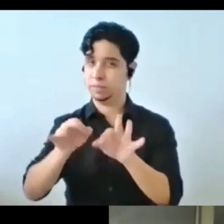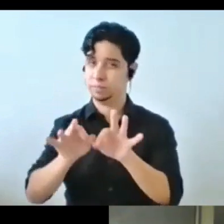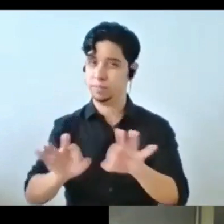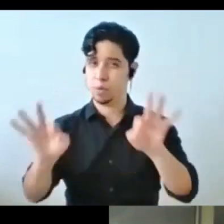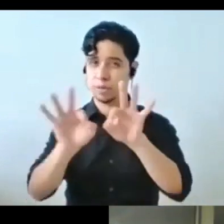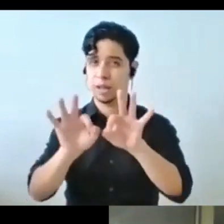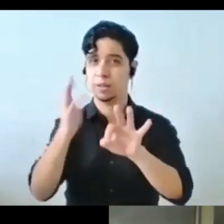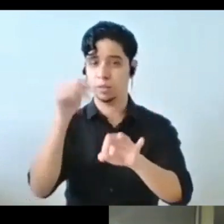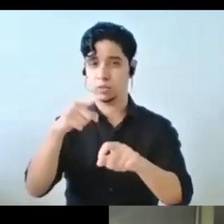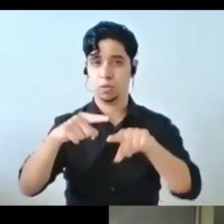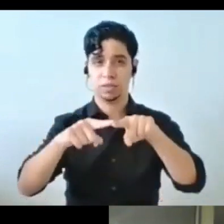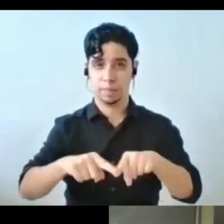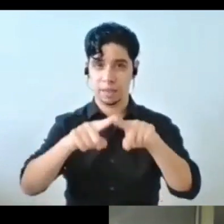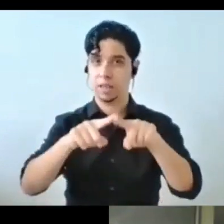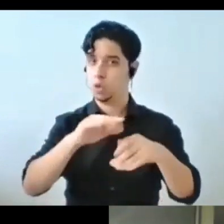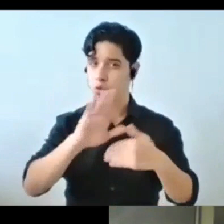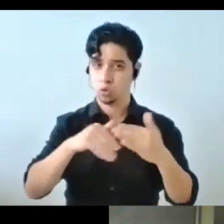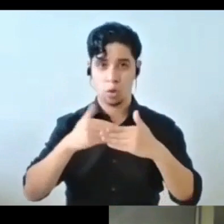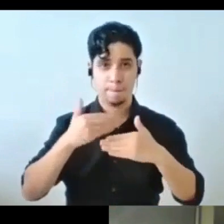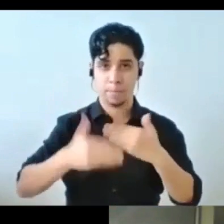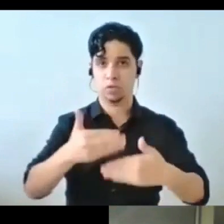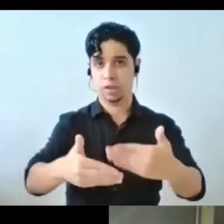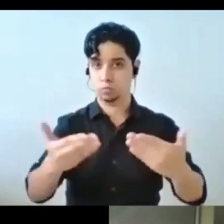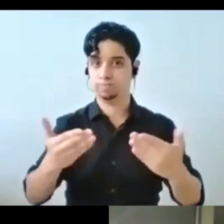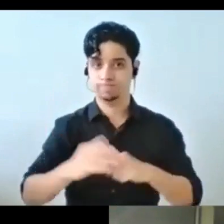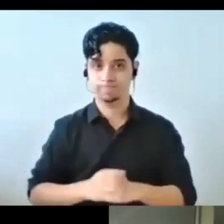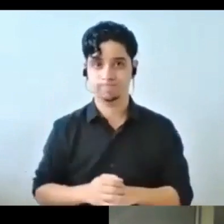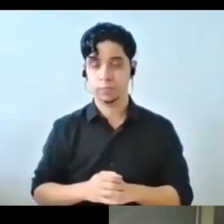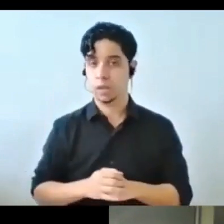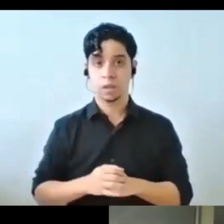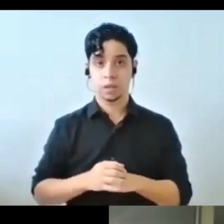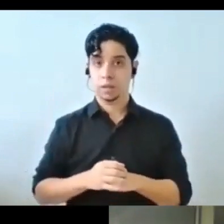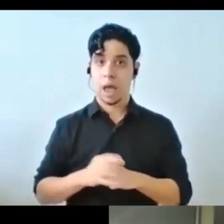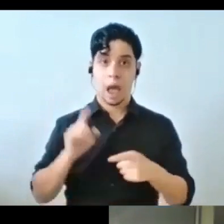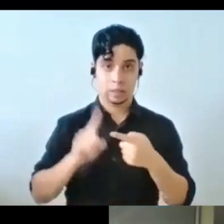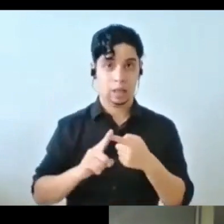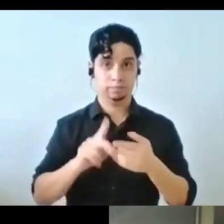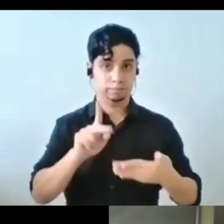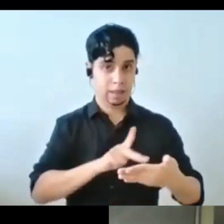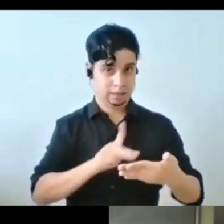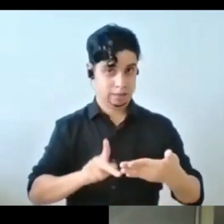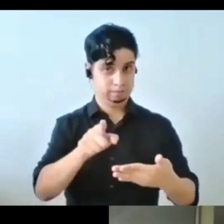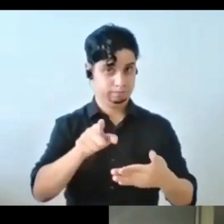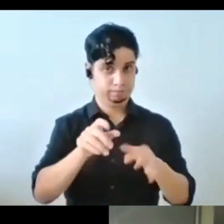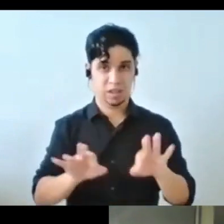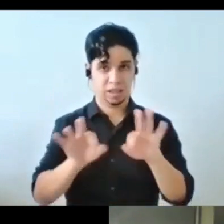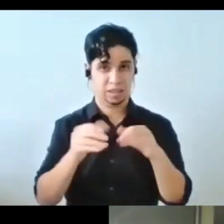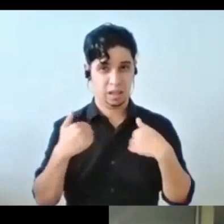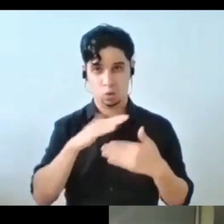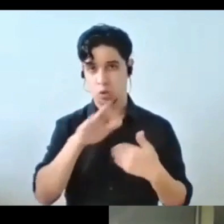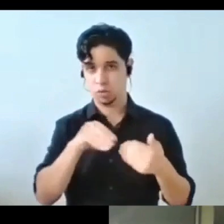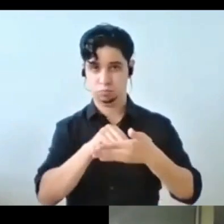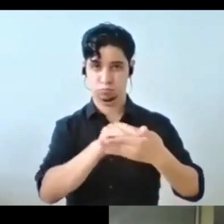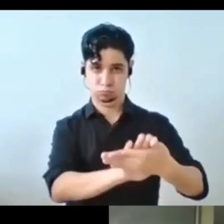va a depender todo, de ahora para abajo, todo, incluyendo las planillas que por ahí vienen. Así que